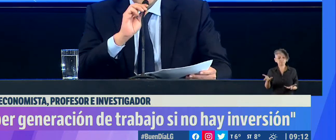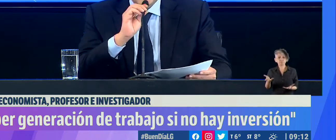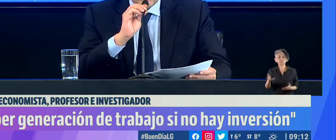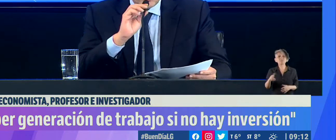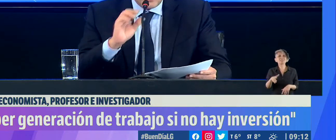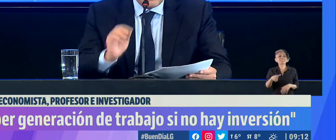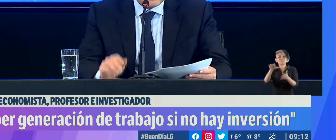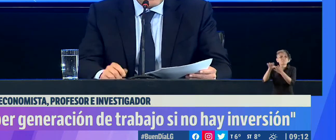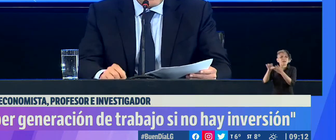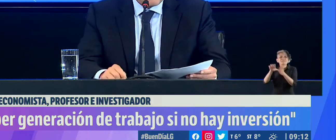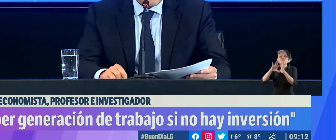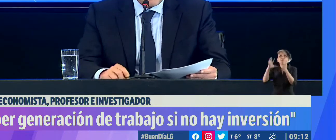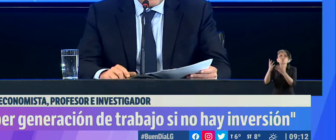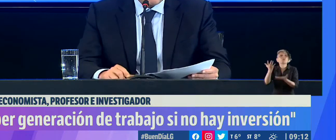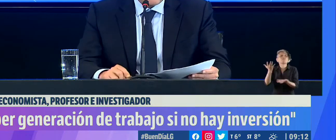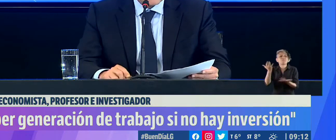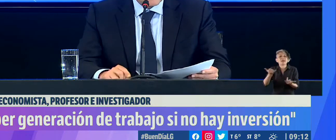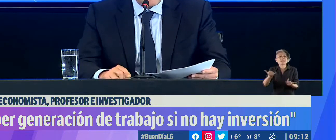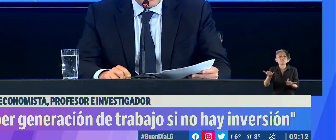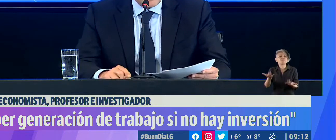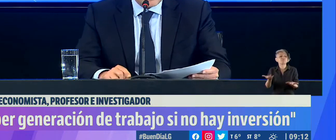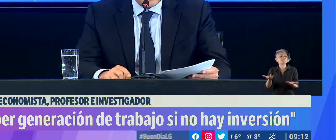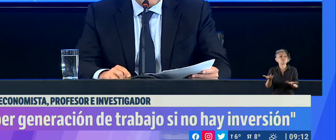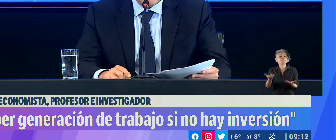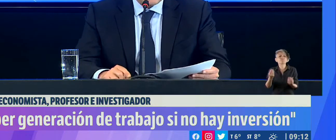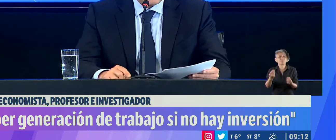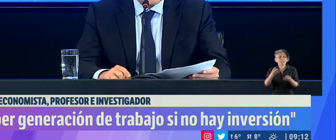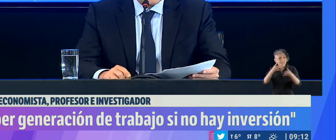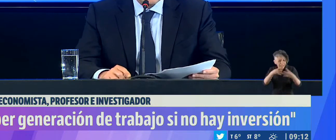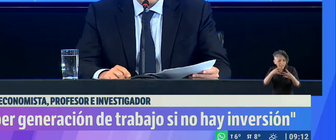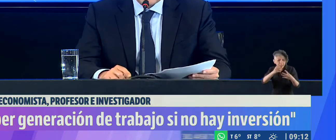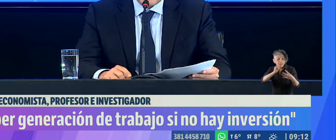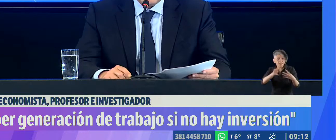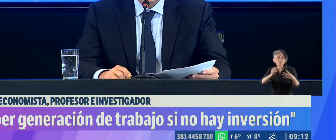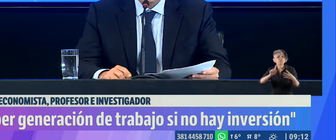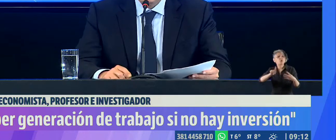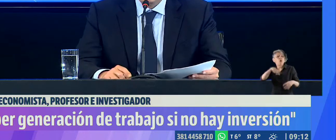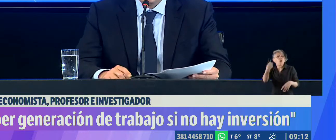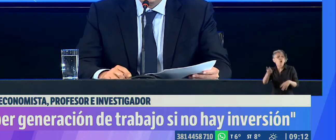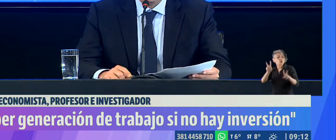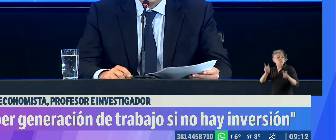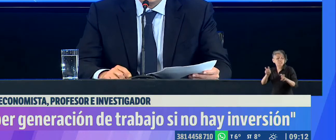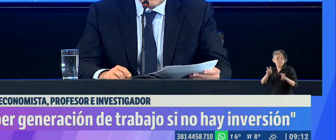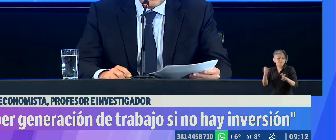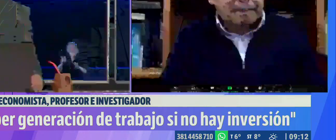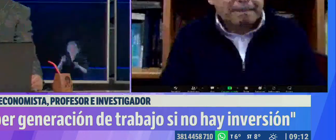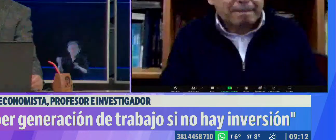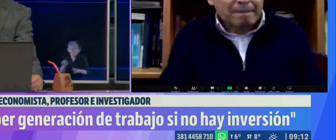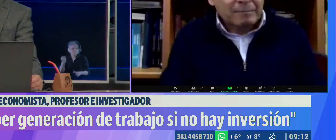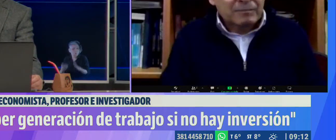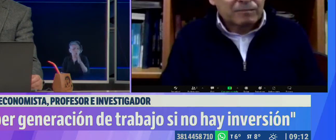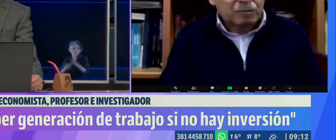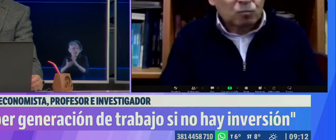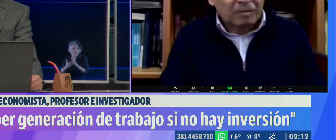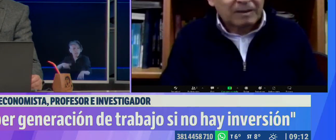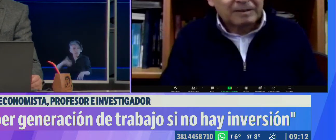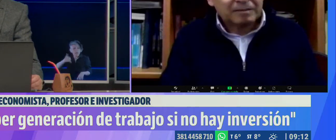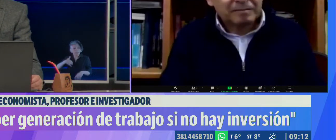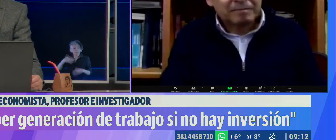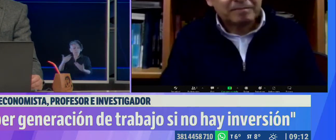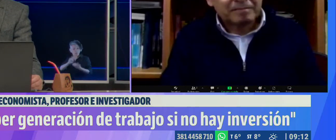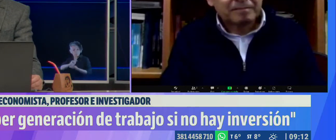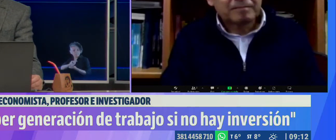públicas importantes, claro, y mucho menos inversiones privadas, que requieren de otras condiciones. Sí. Muy amable, Meloni,